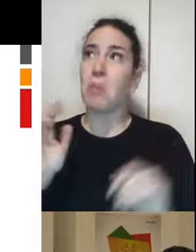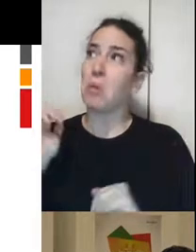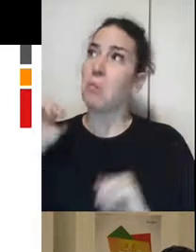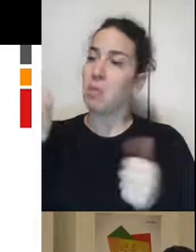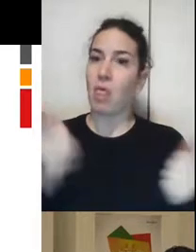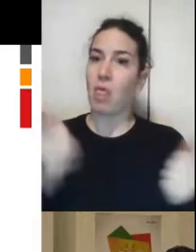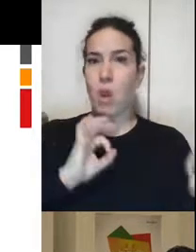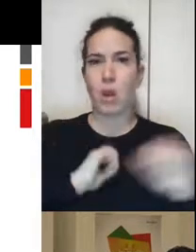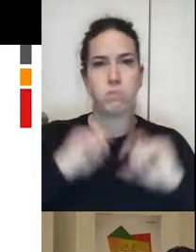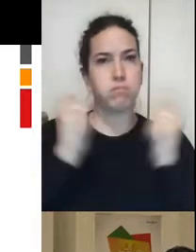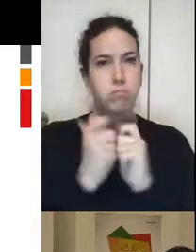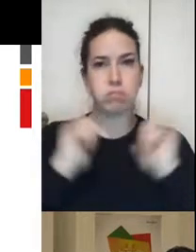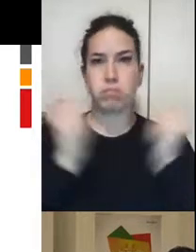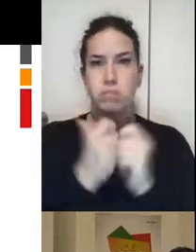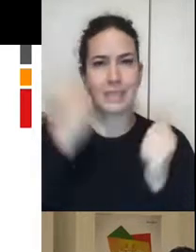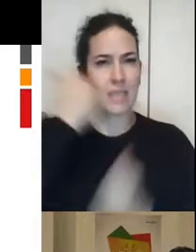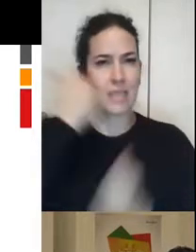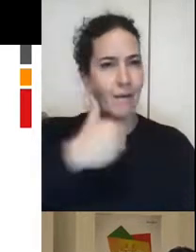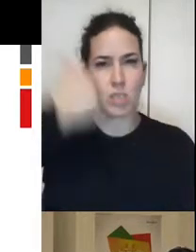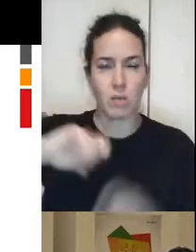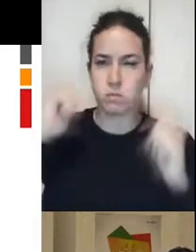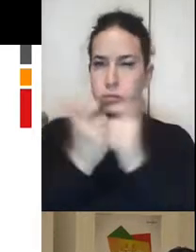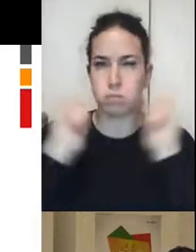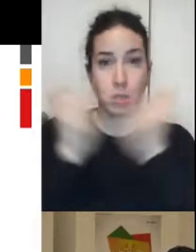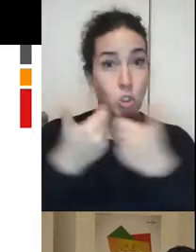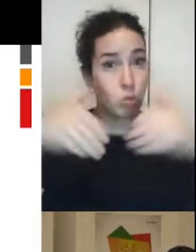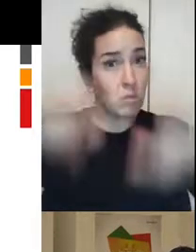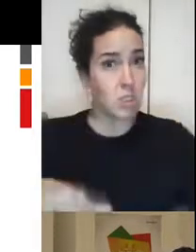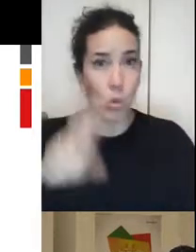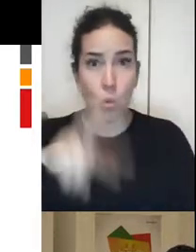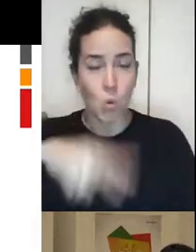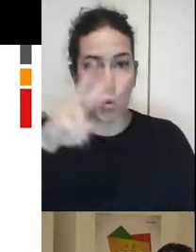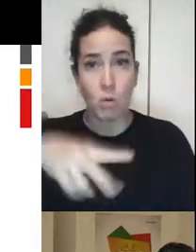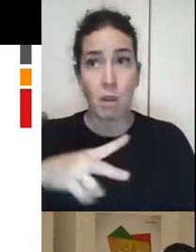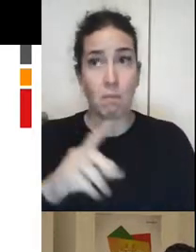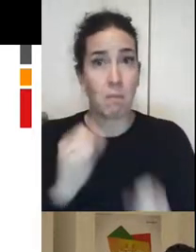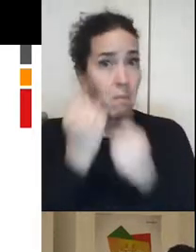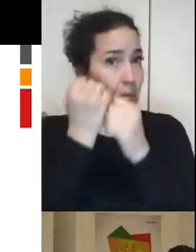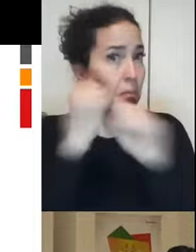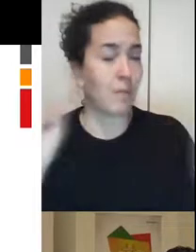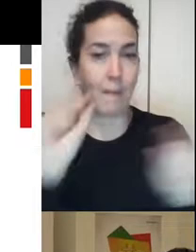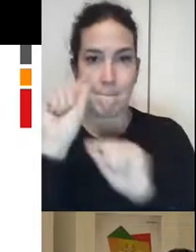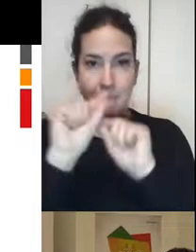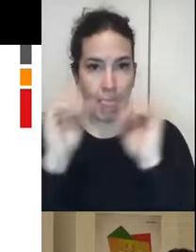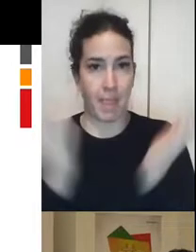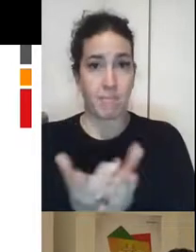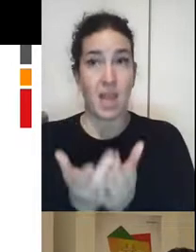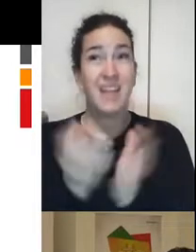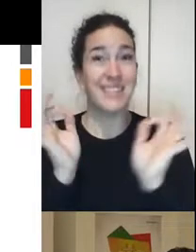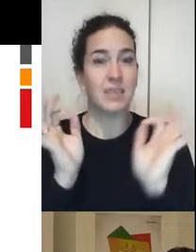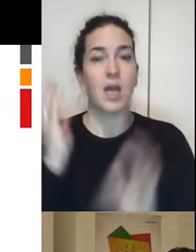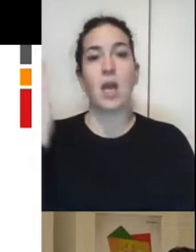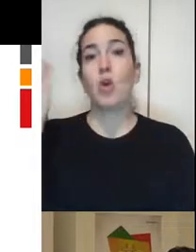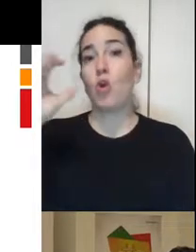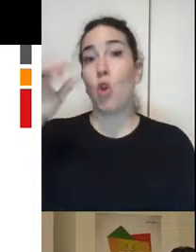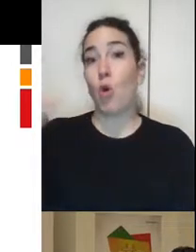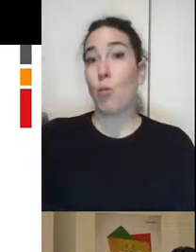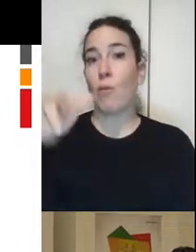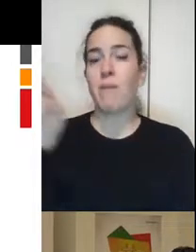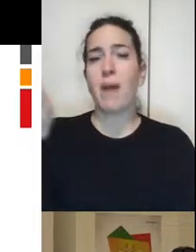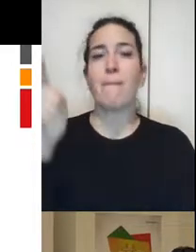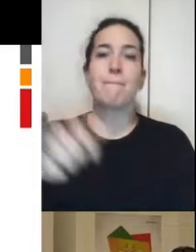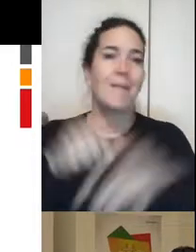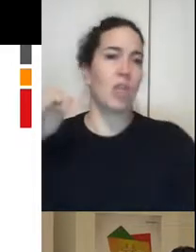reuniéndonos todos los sábados y no se ha suspendido, a pesar de la pandemia, y en el caso de Colombia, que la mayoría de los estudiantes son de allí,